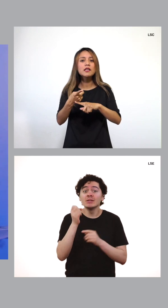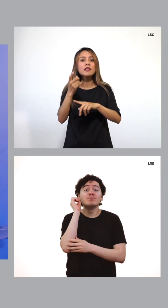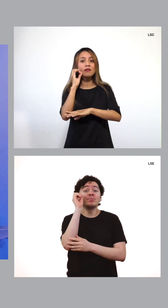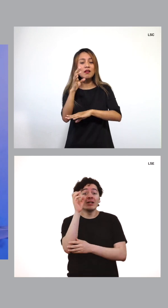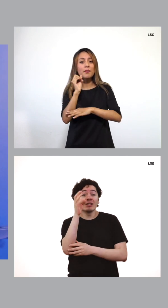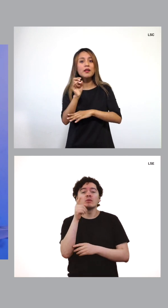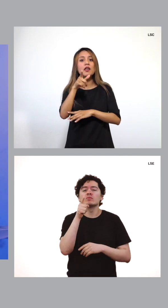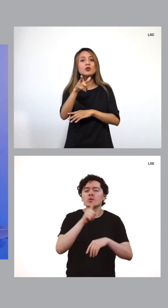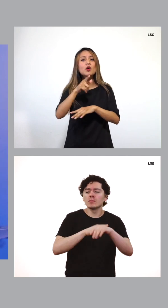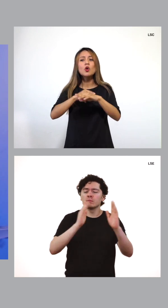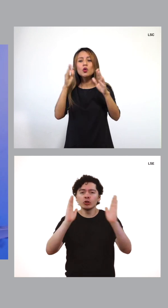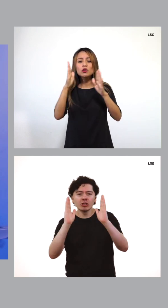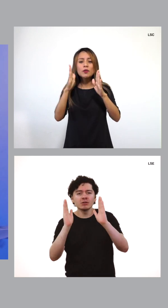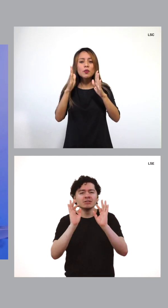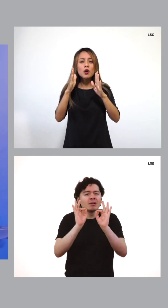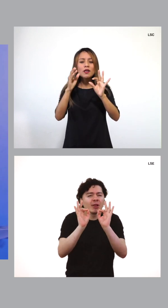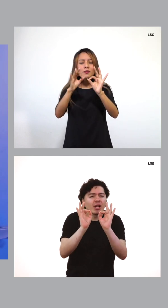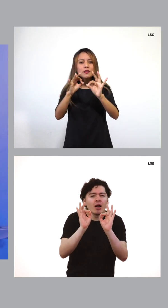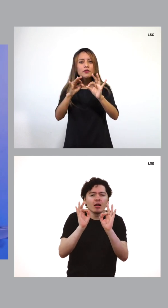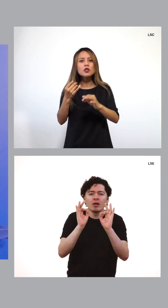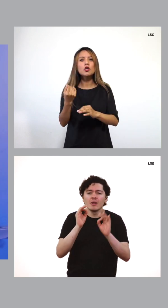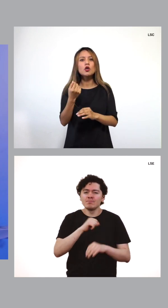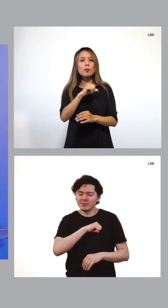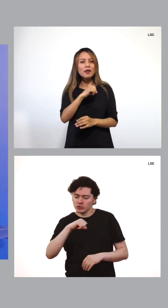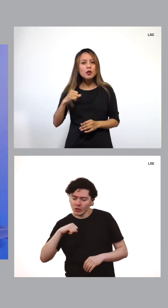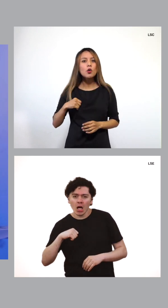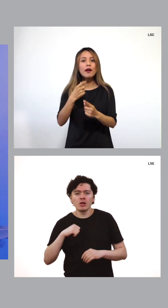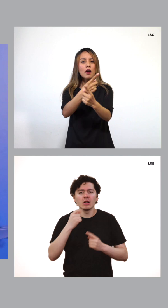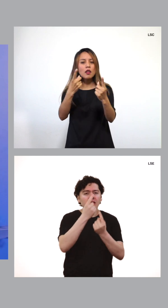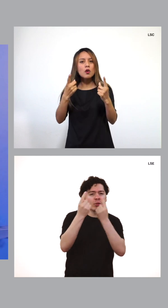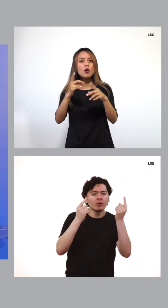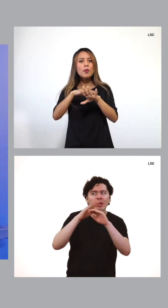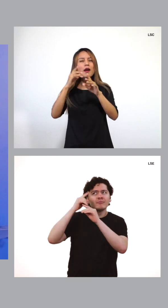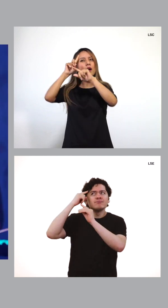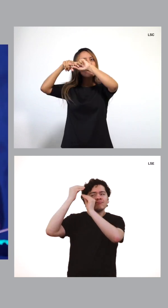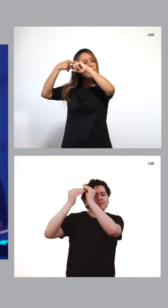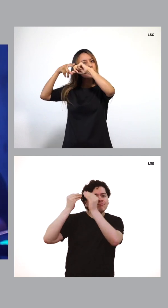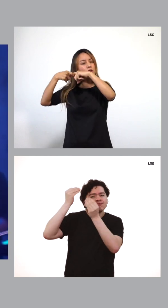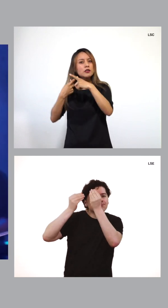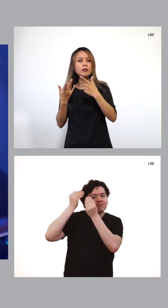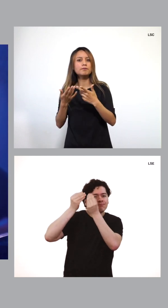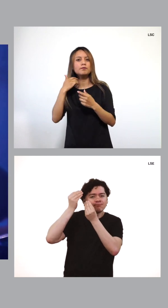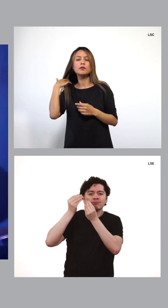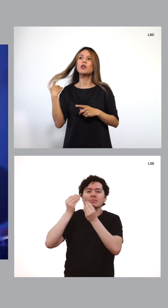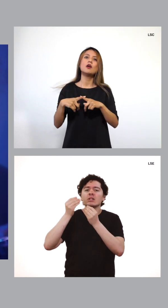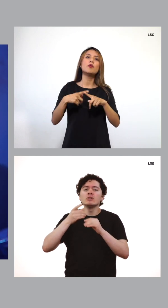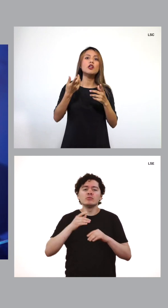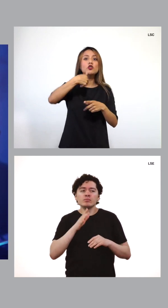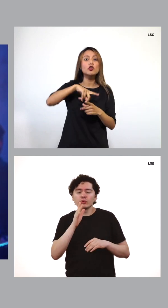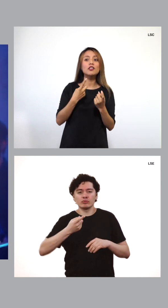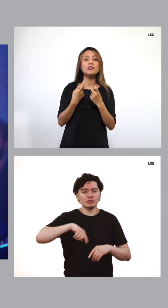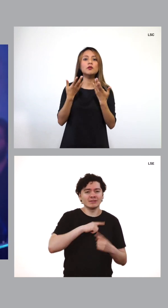meditar, para masticar por ti mismo lo que Dios te va a hablar. ¿Sabes? Cuando piensas en la Semana Santa, cuando rebobinas en el tiempo y te